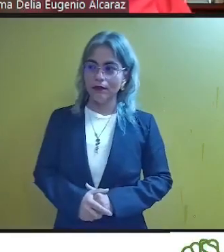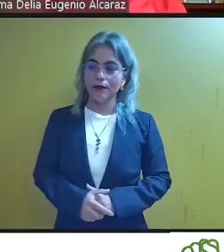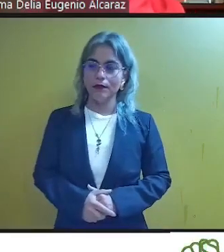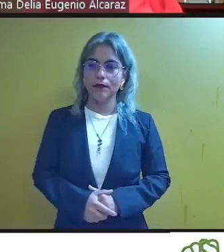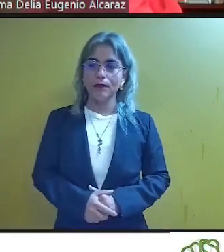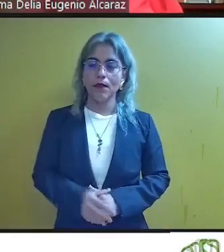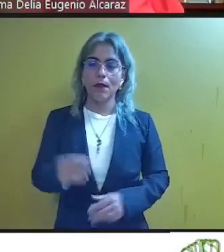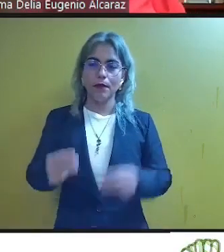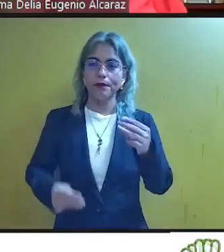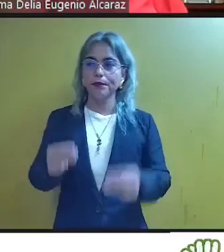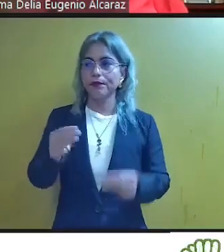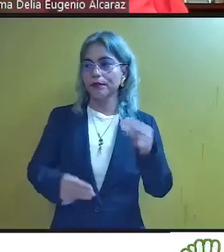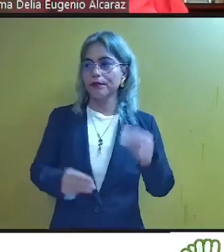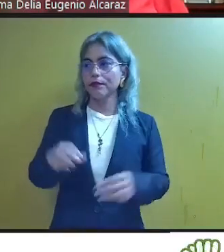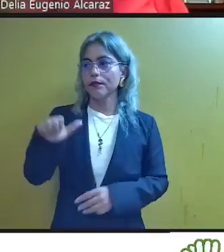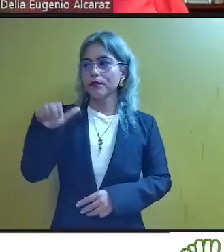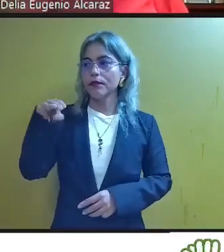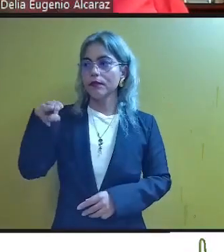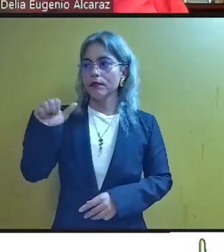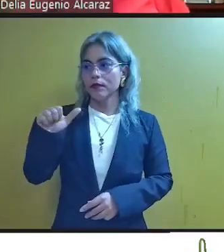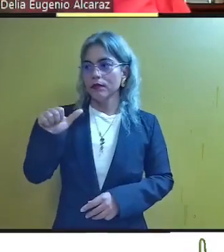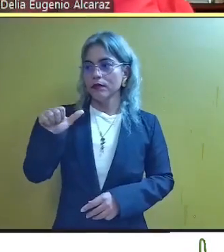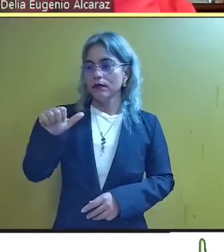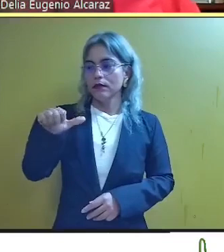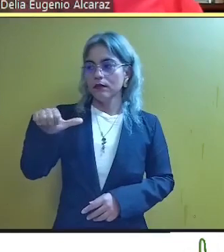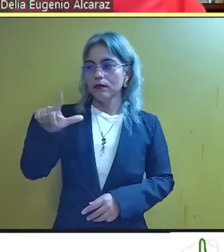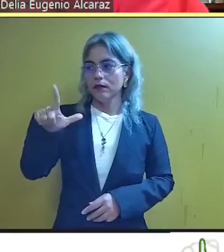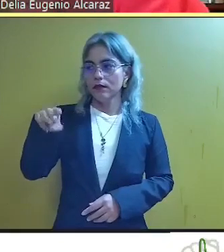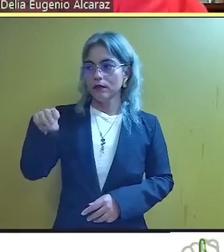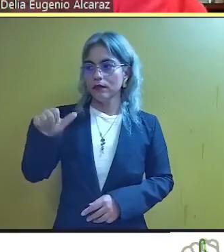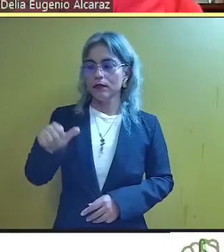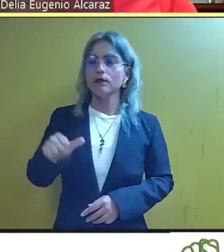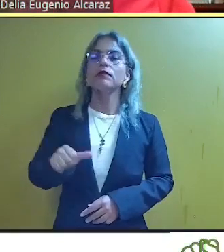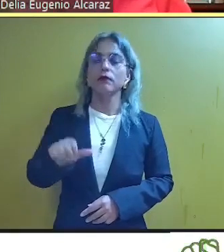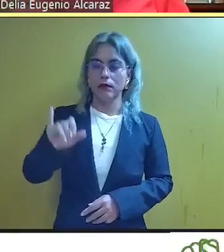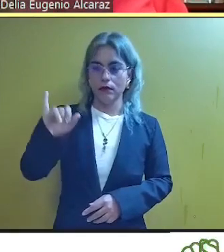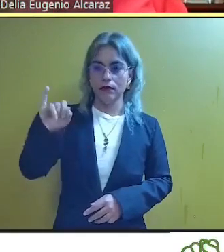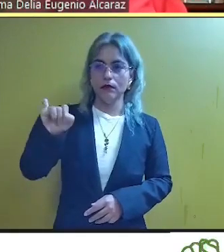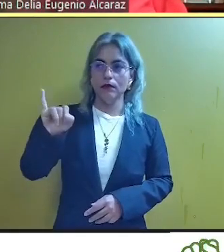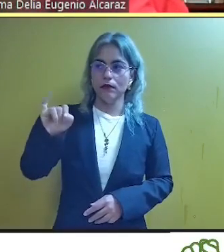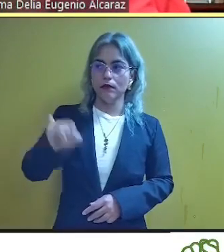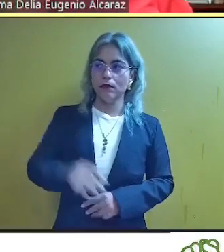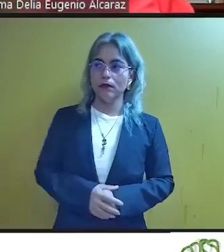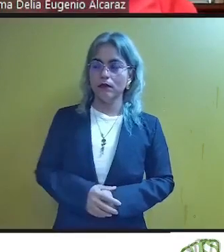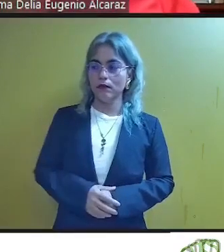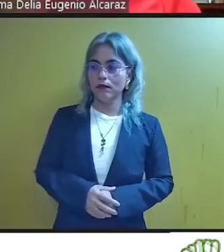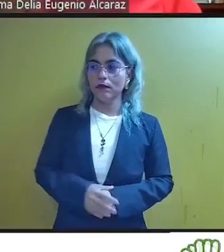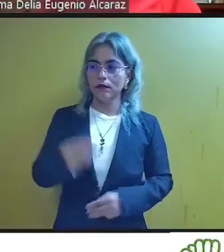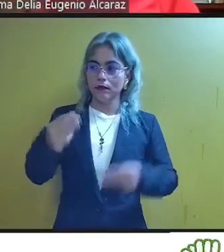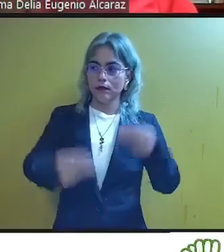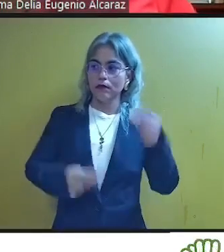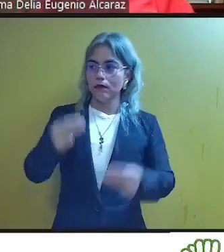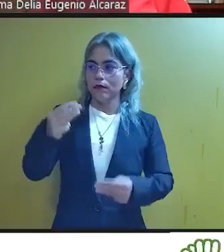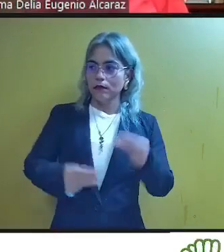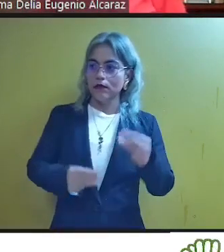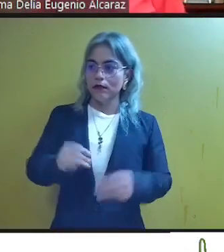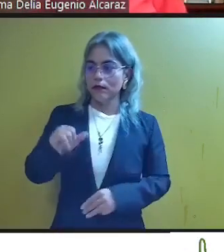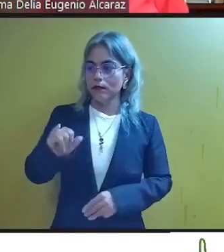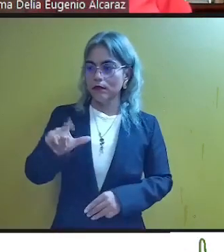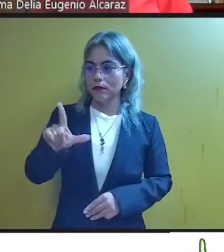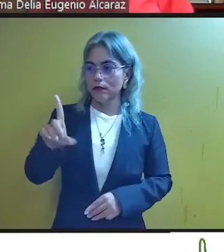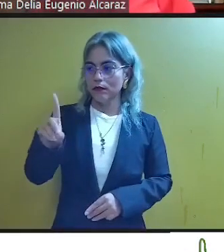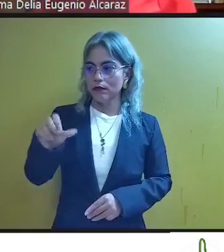magistrado. Magistrada ponente, Almadelia Eugenio Alcaraz. Es mi proyecto. Gracias, magistrada. Magistrada Hilda Rosa Delgado